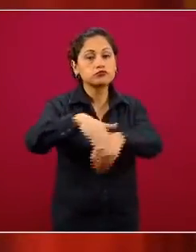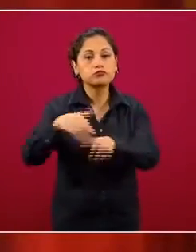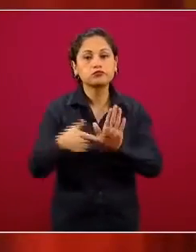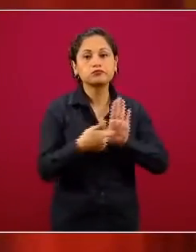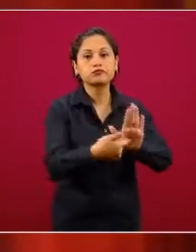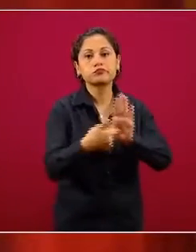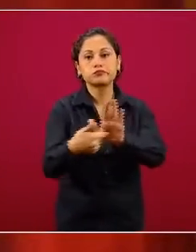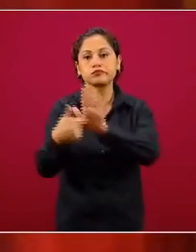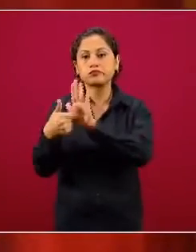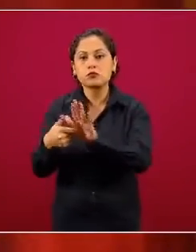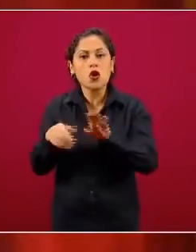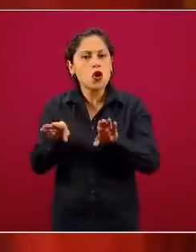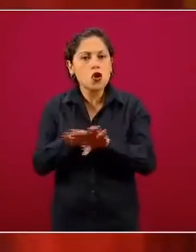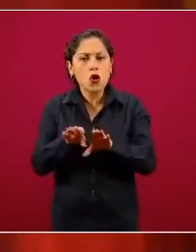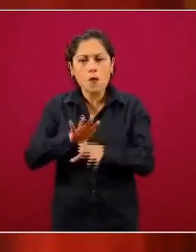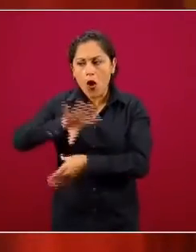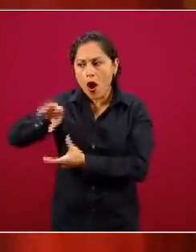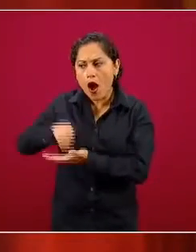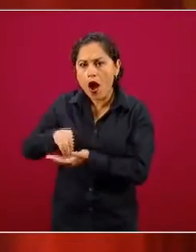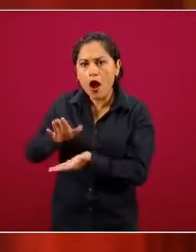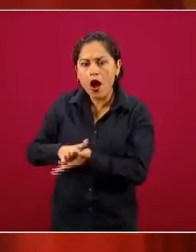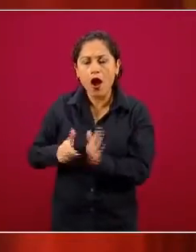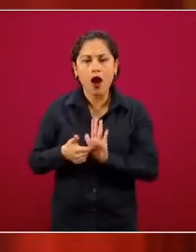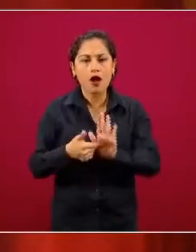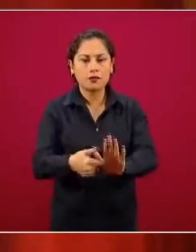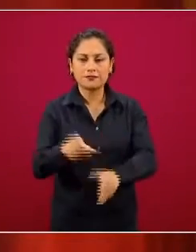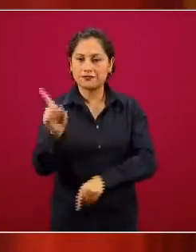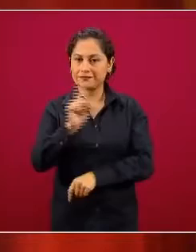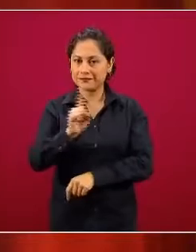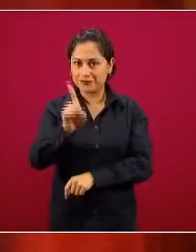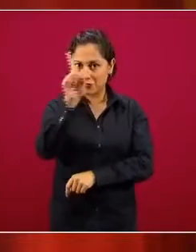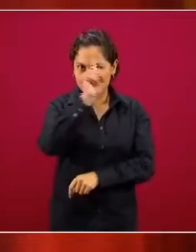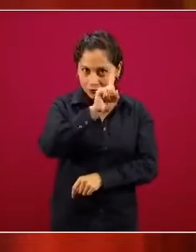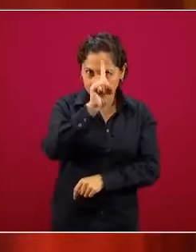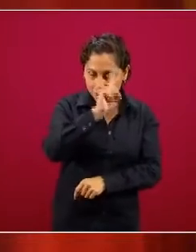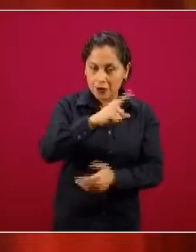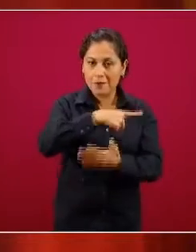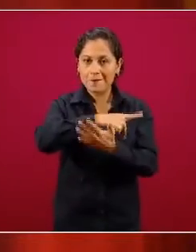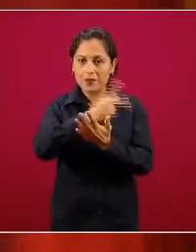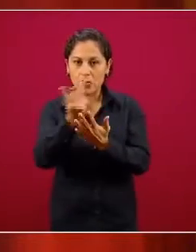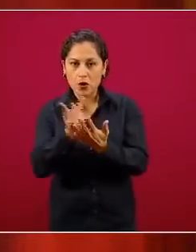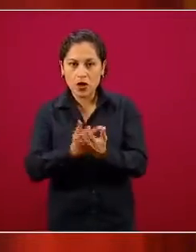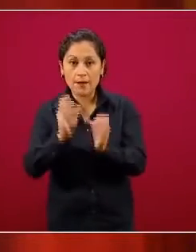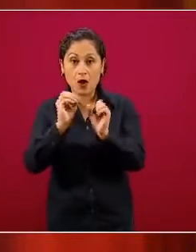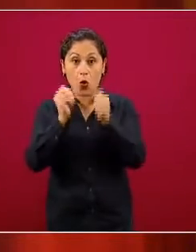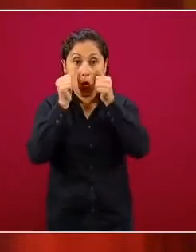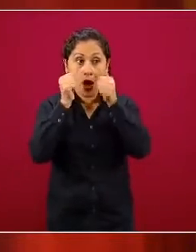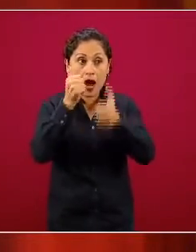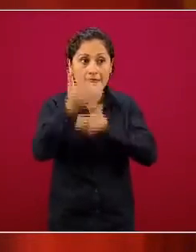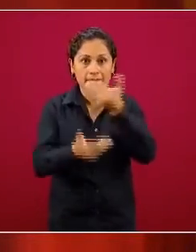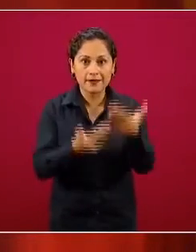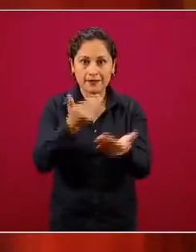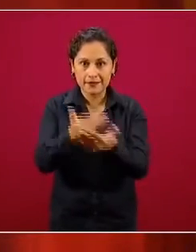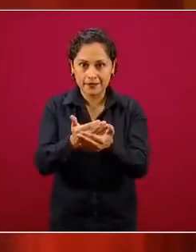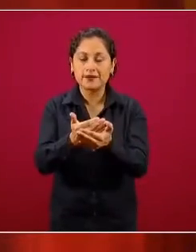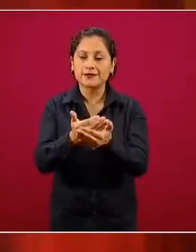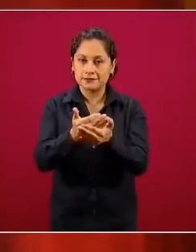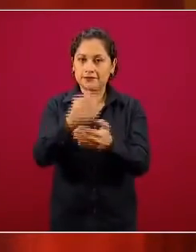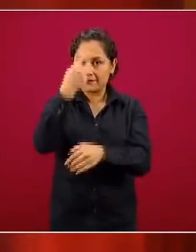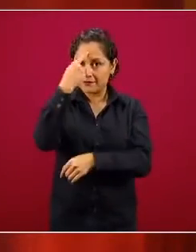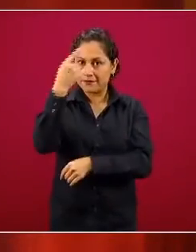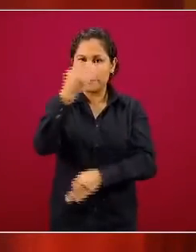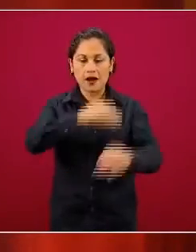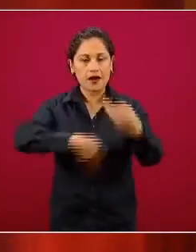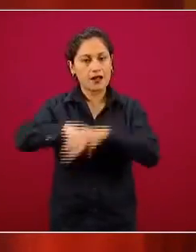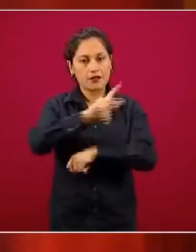de recomendaciones, de política pública, de programas, de acciones, de intervenciones, al público